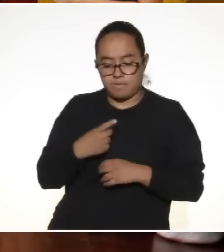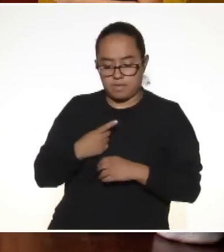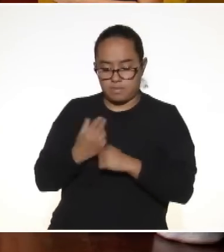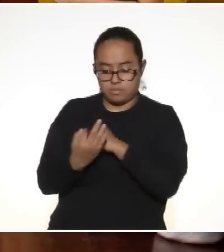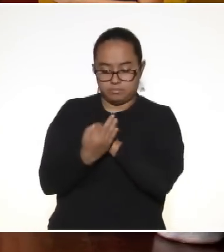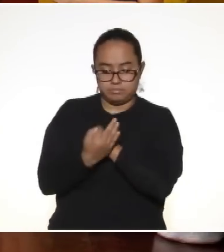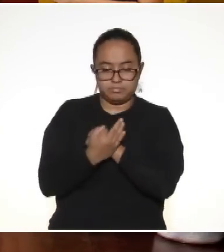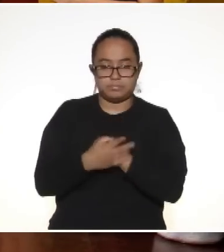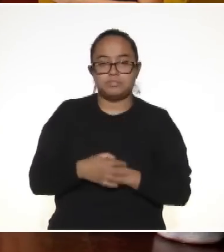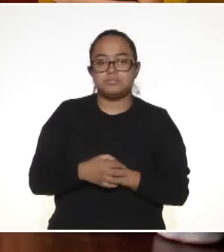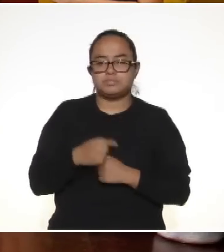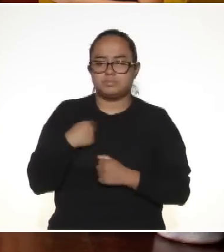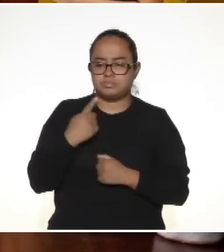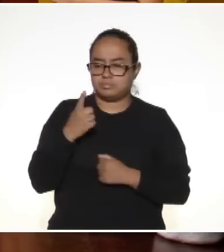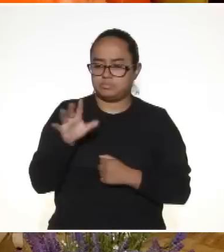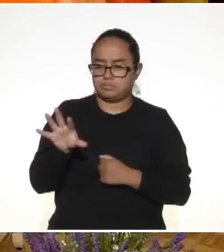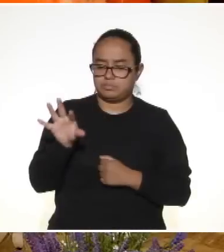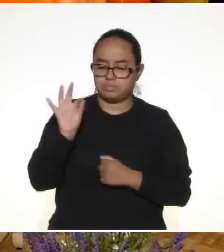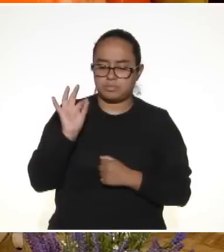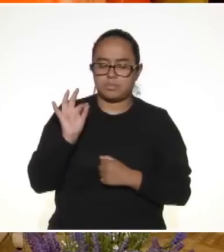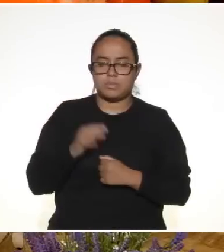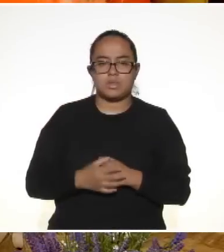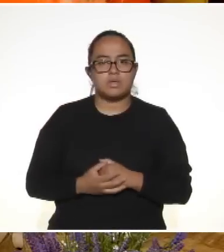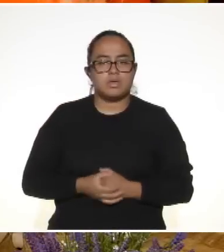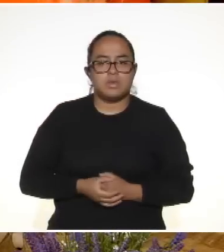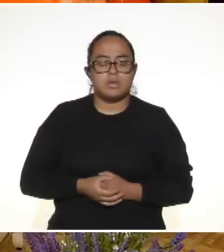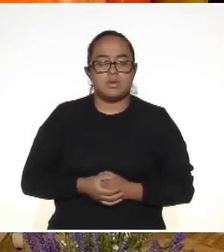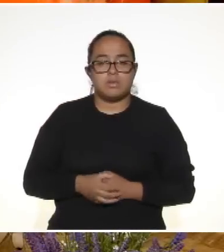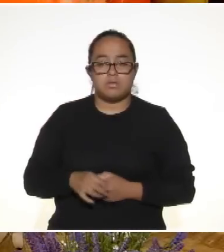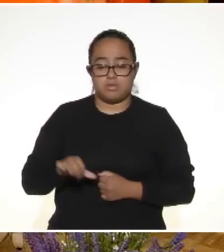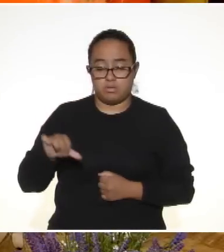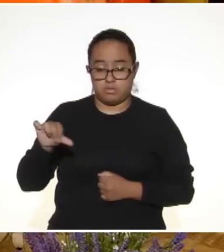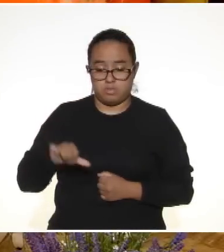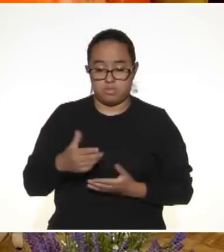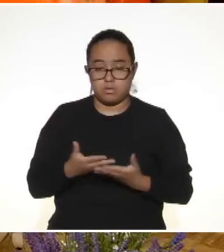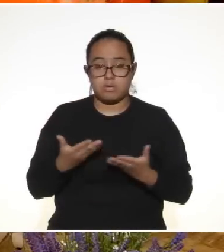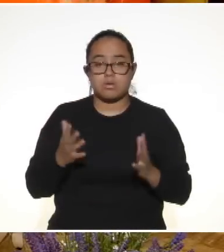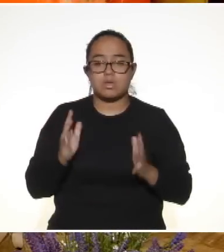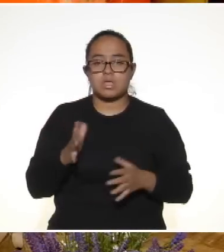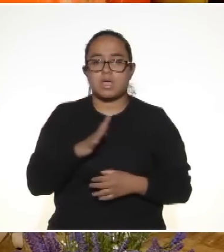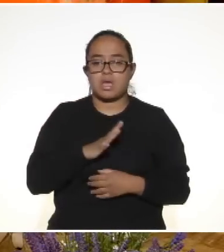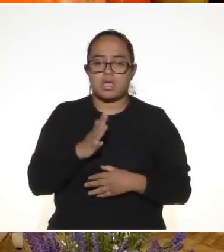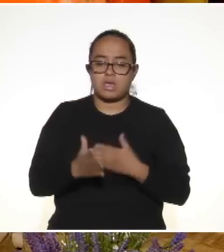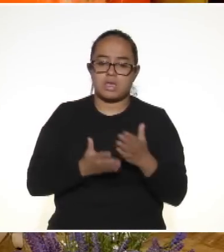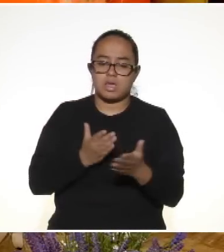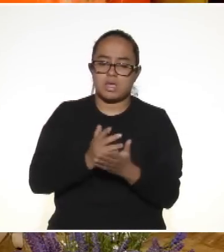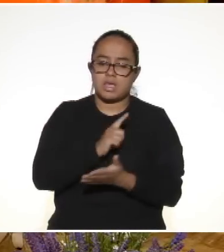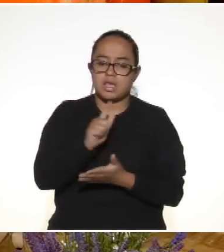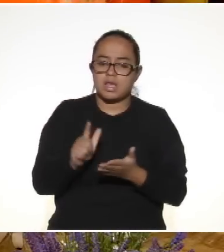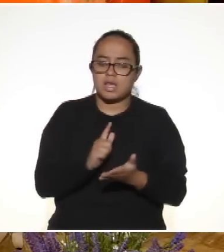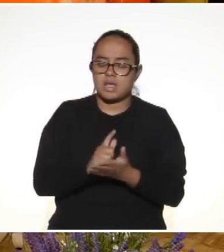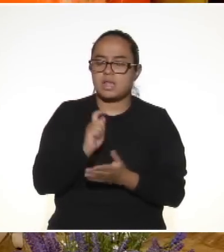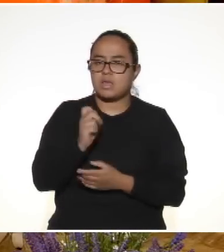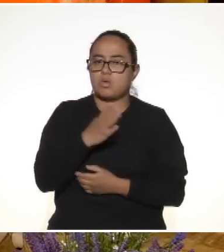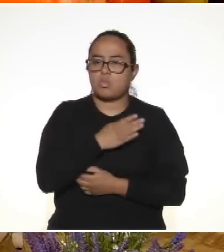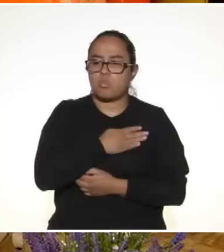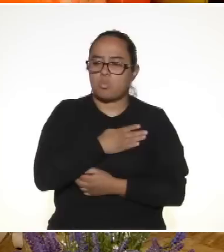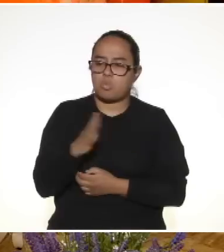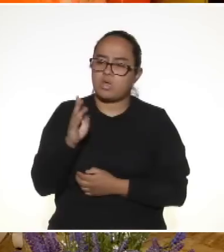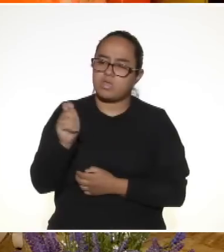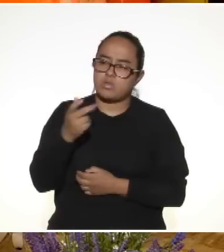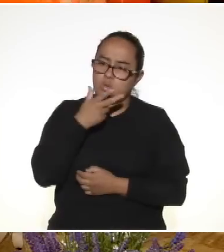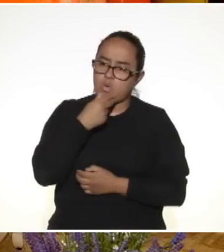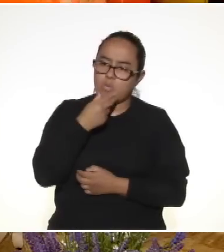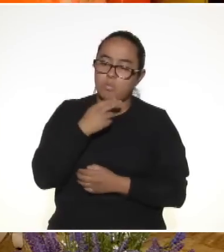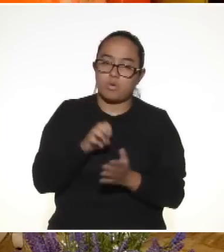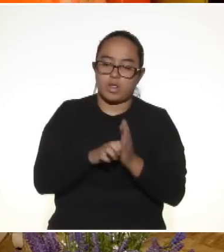un punto en este sentido. Hoy ya contamos con la iniciativa de Ley del Buen Samaritano, porque a veces nos da miedo